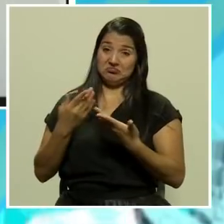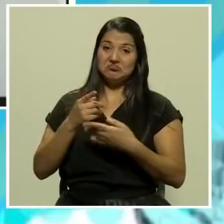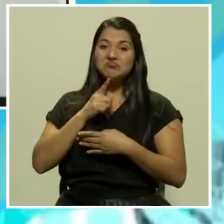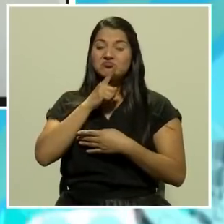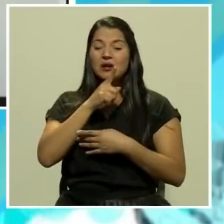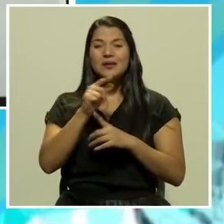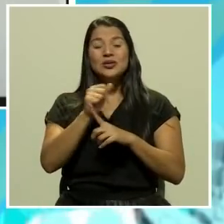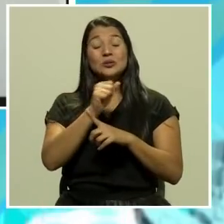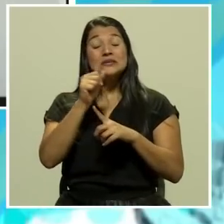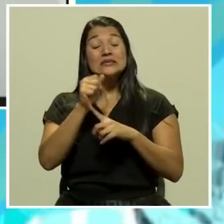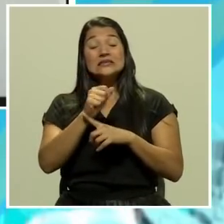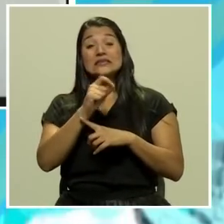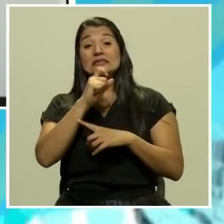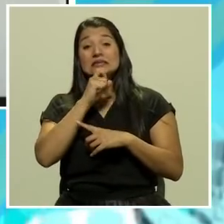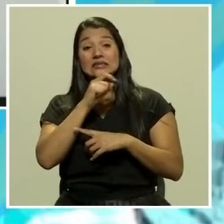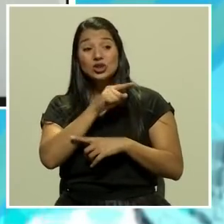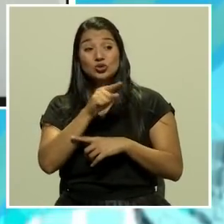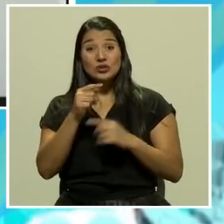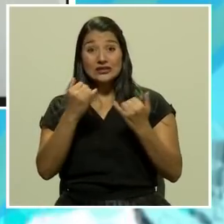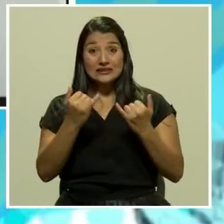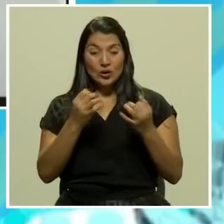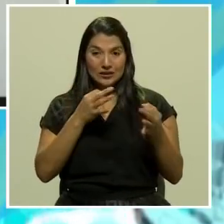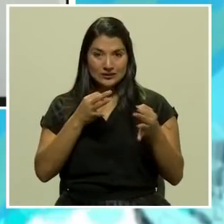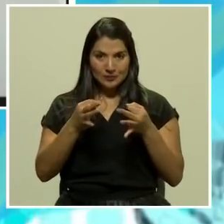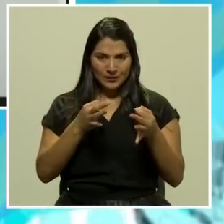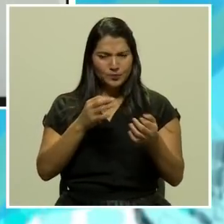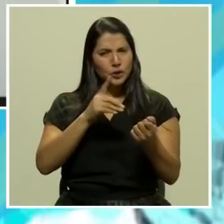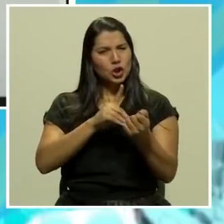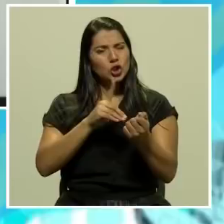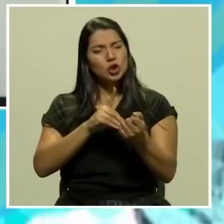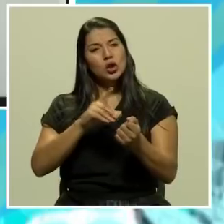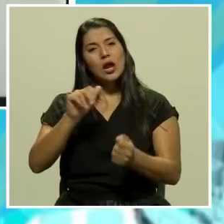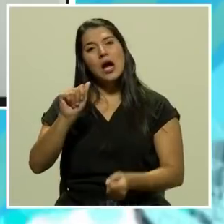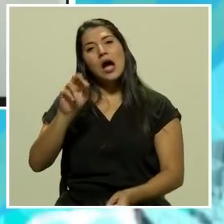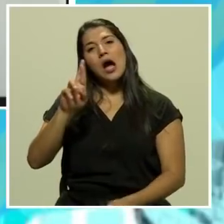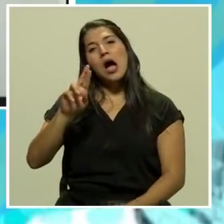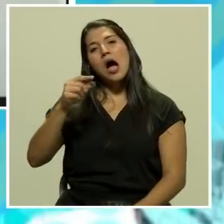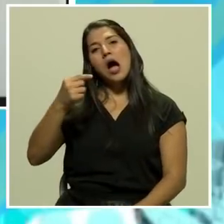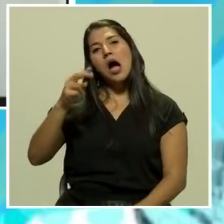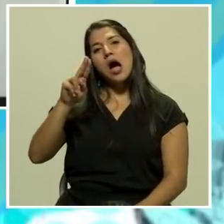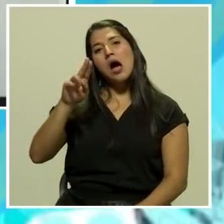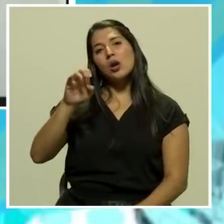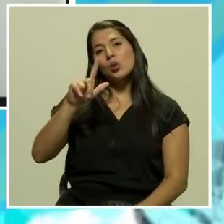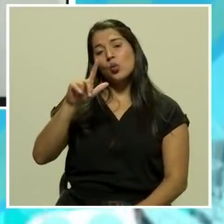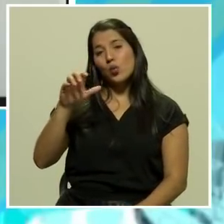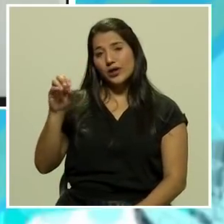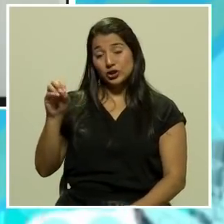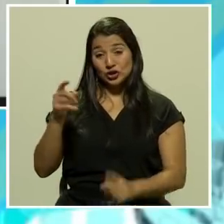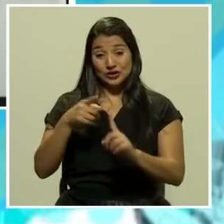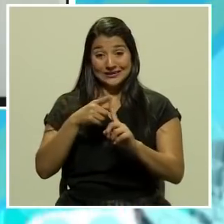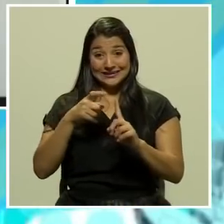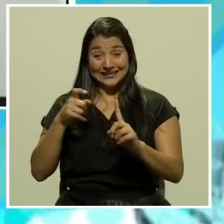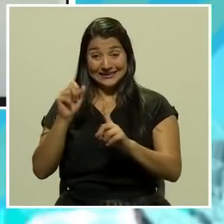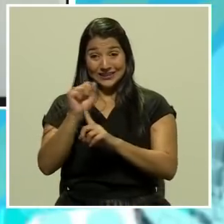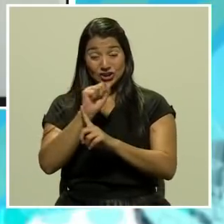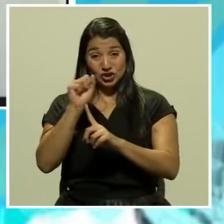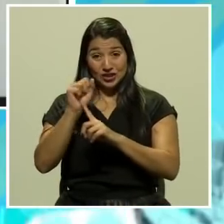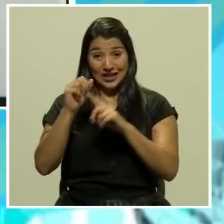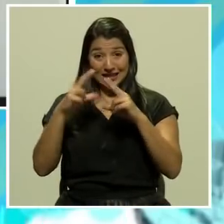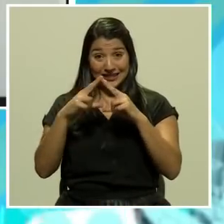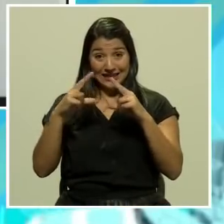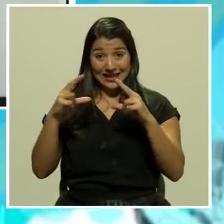muy crítica la que ustedes describen. Doctor Argüello, desde la Sociedad Nicaragüense de